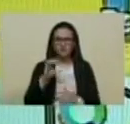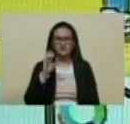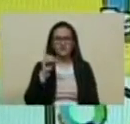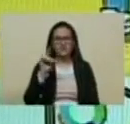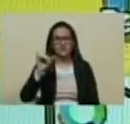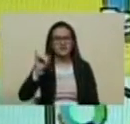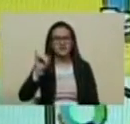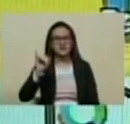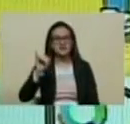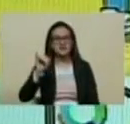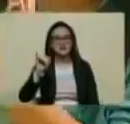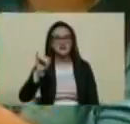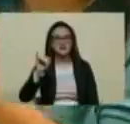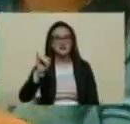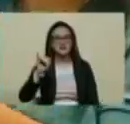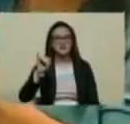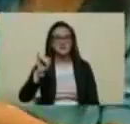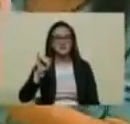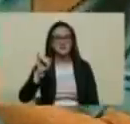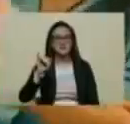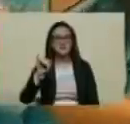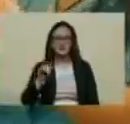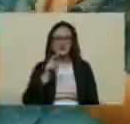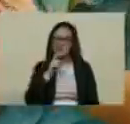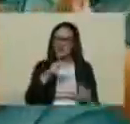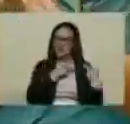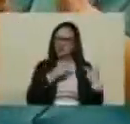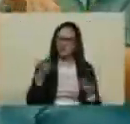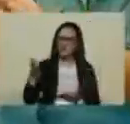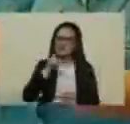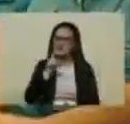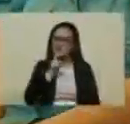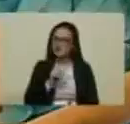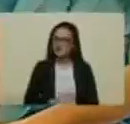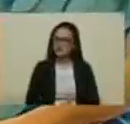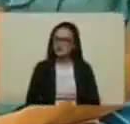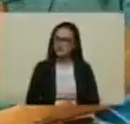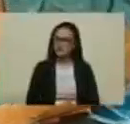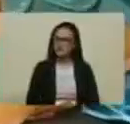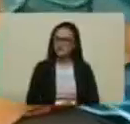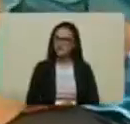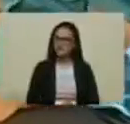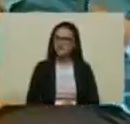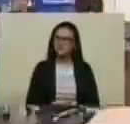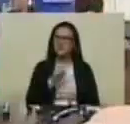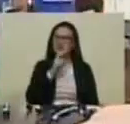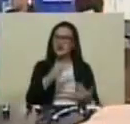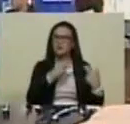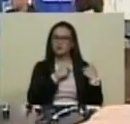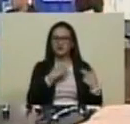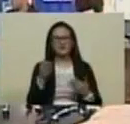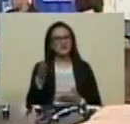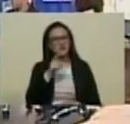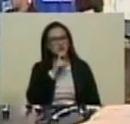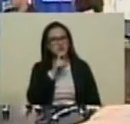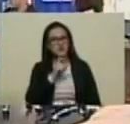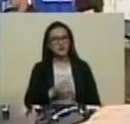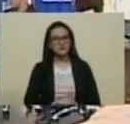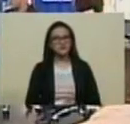de un centro de salud. ¿Quién es responsable de eso? ¿Quién es responsable de